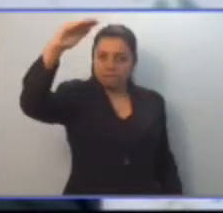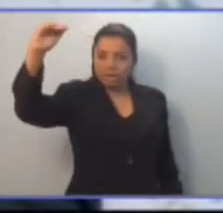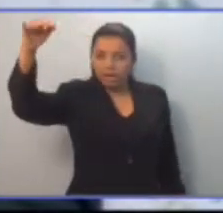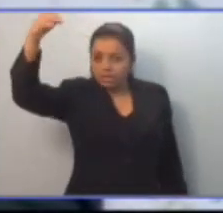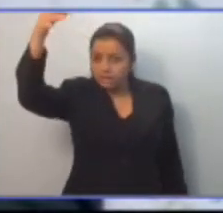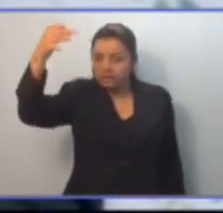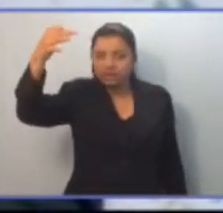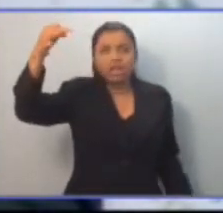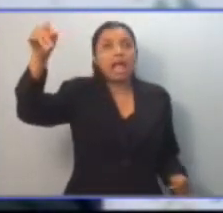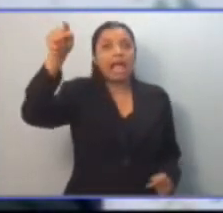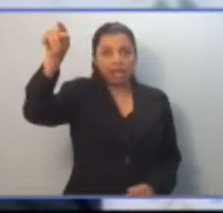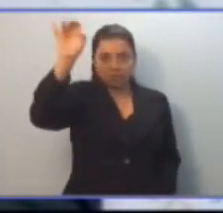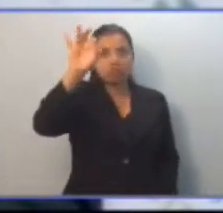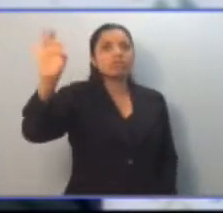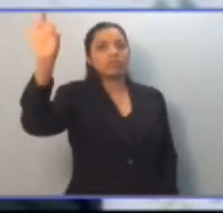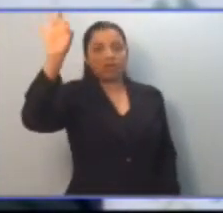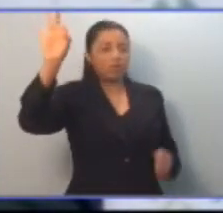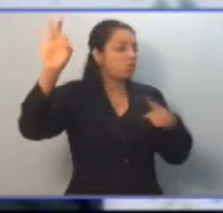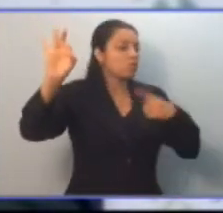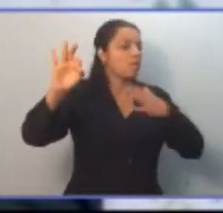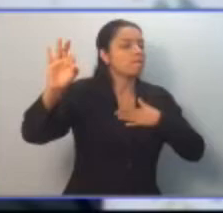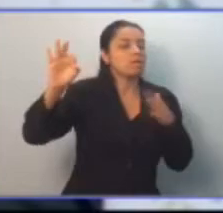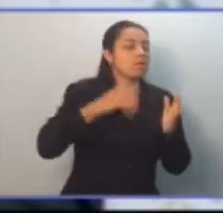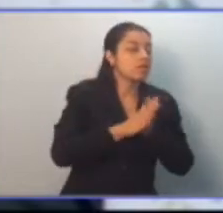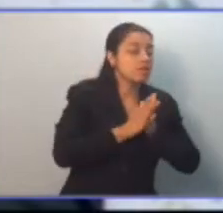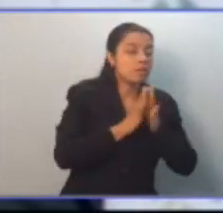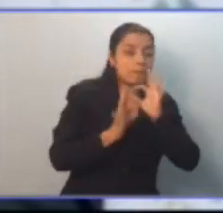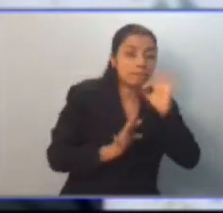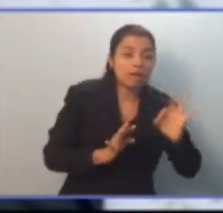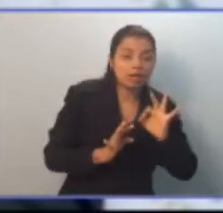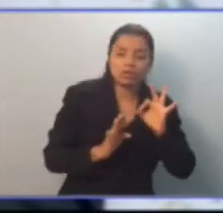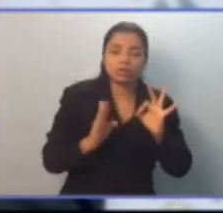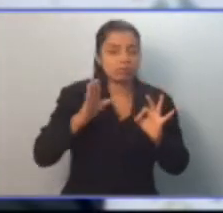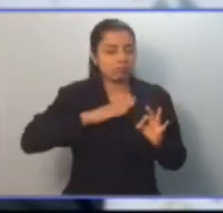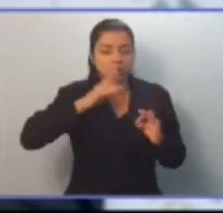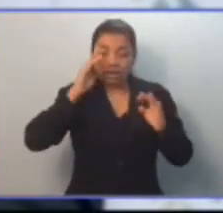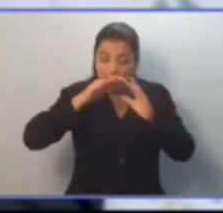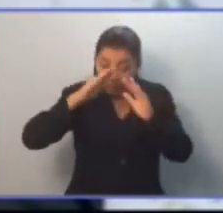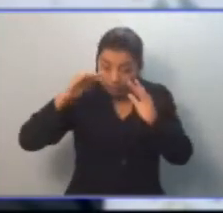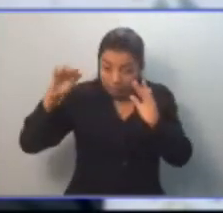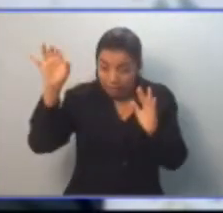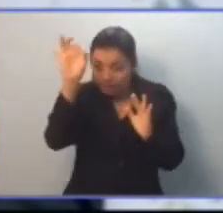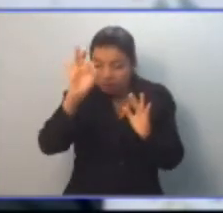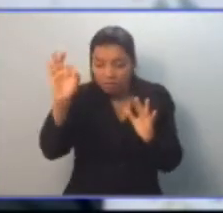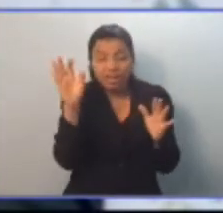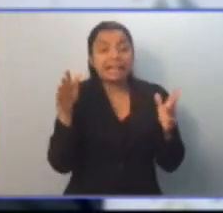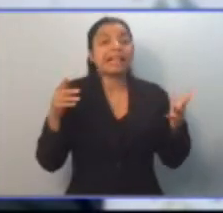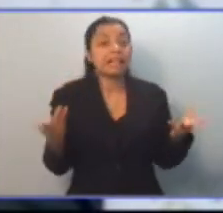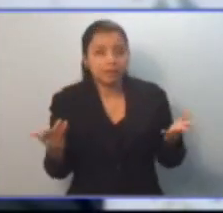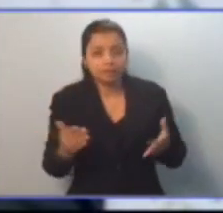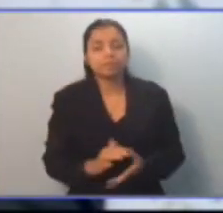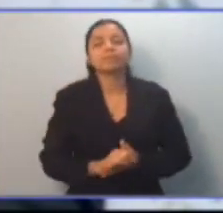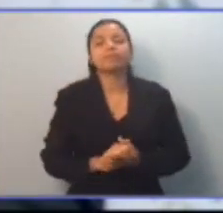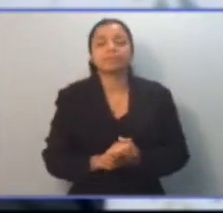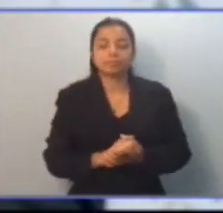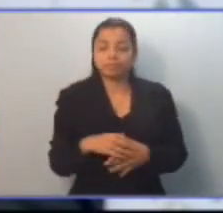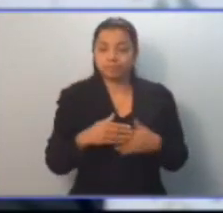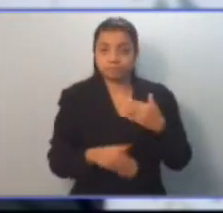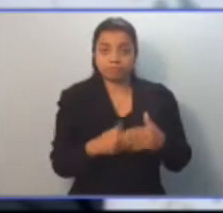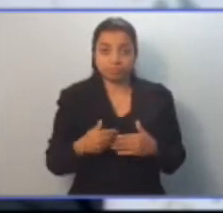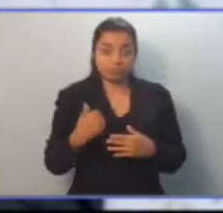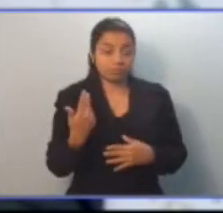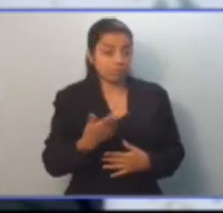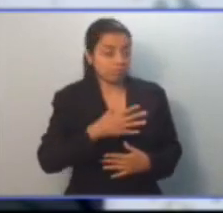lo mejor para todos y no qué es lo mejor para unos cuantos, pensar en que en la medida en que todos estemos bien tendremos un